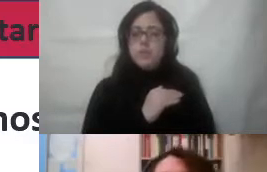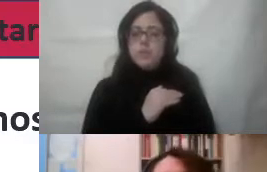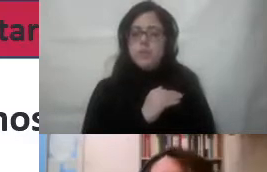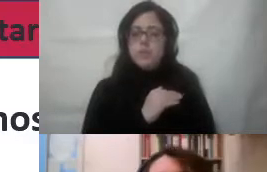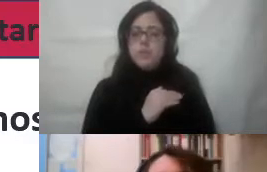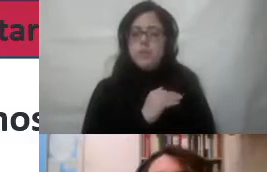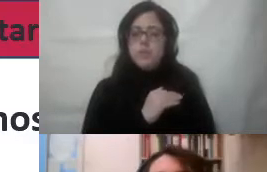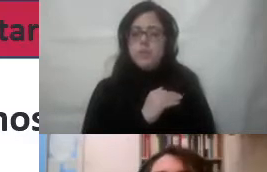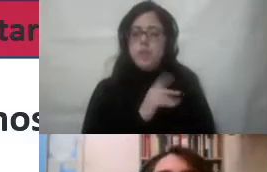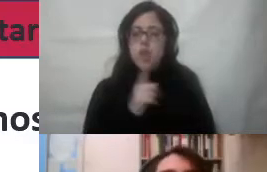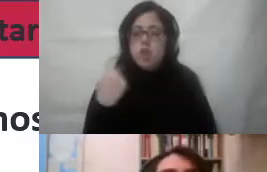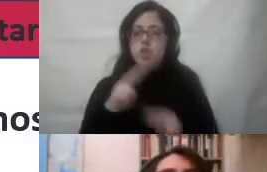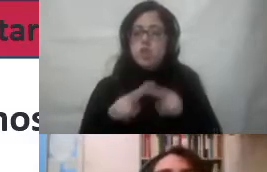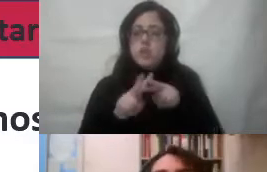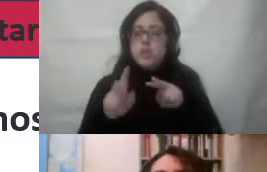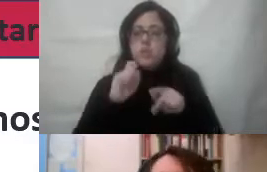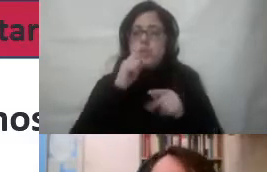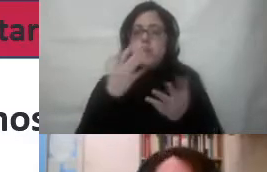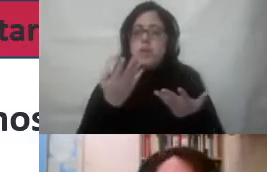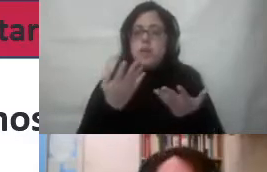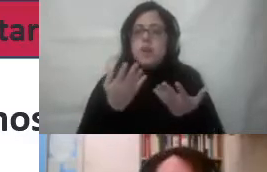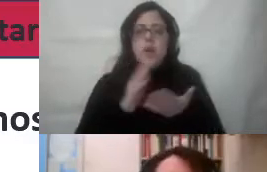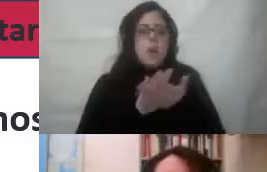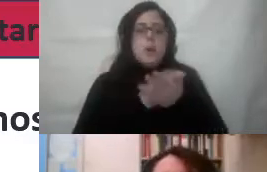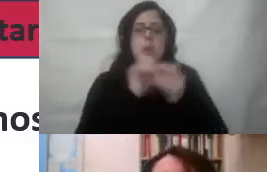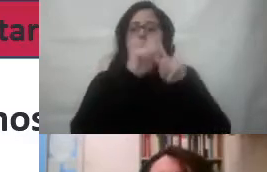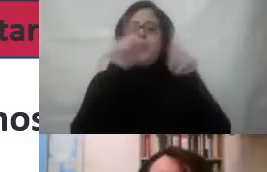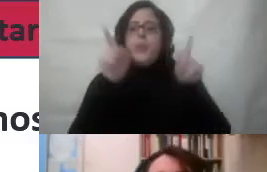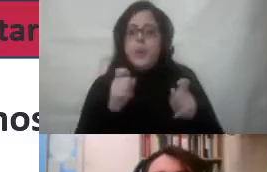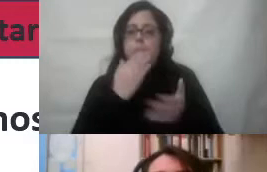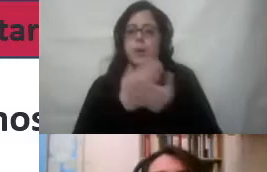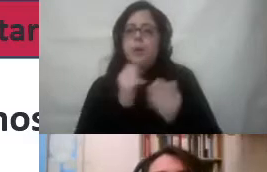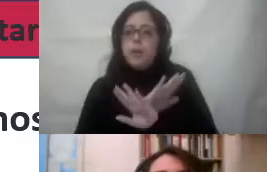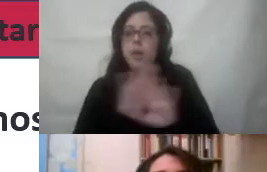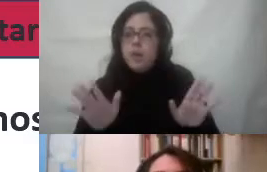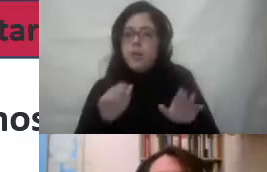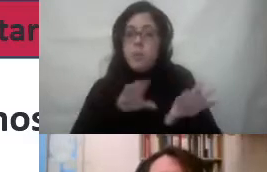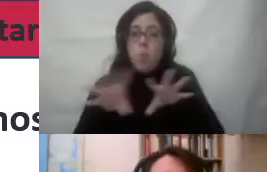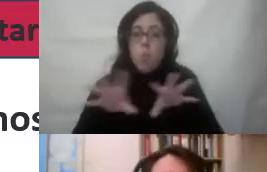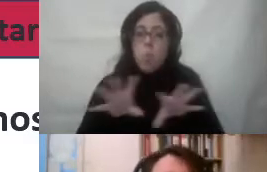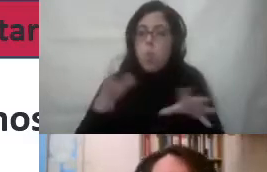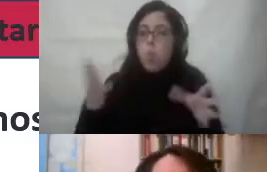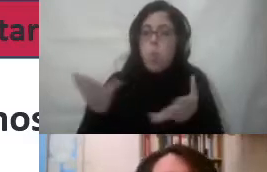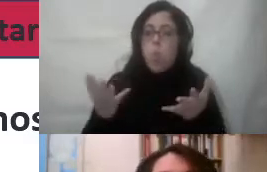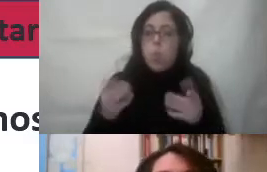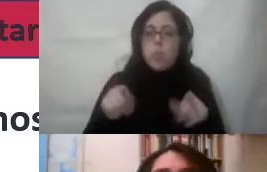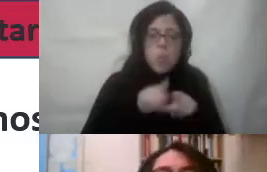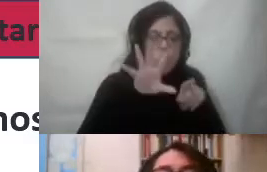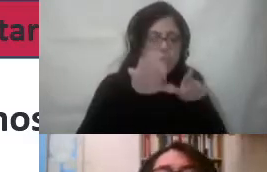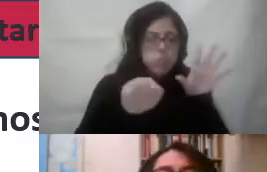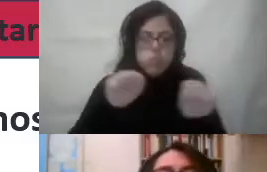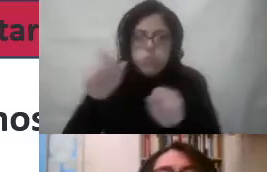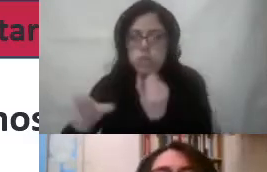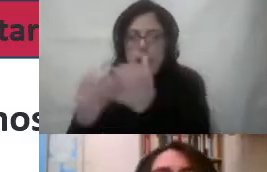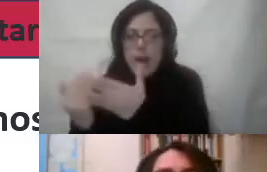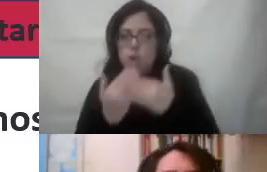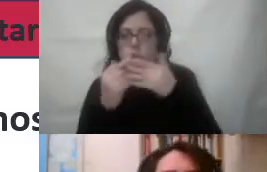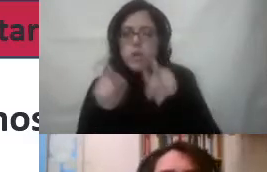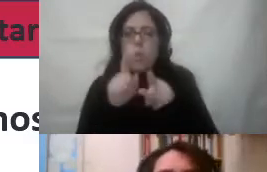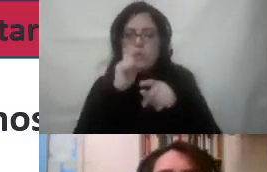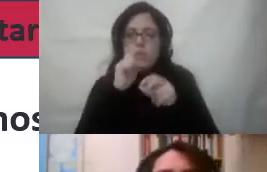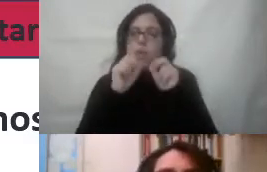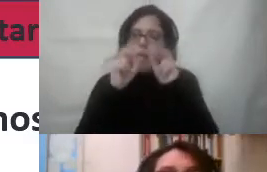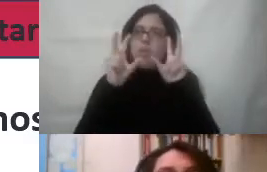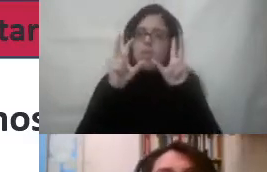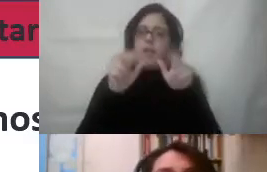Lo que hacemos es realizar una pregunta al finalizar la actividad para pesquisar si los chiquillos están yendo bien o